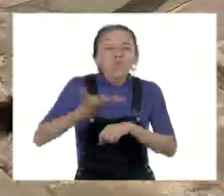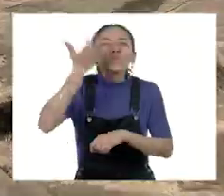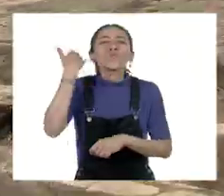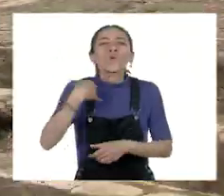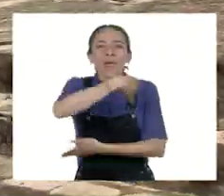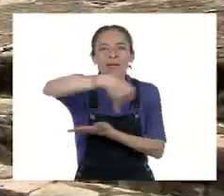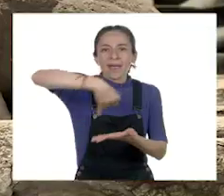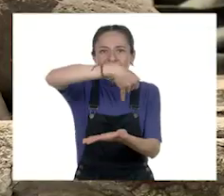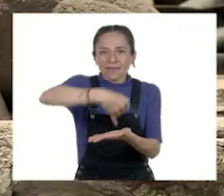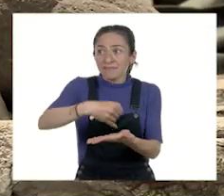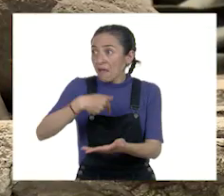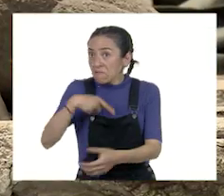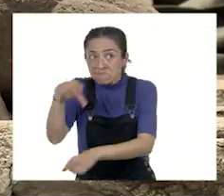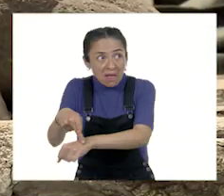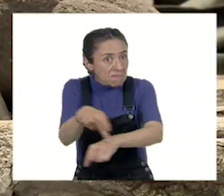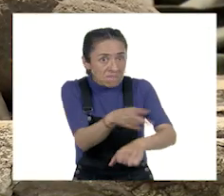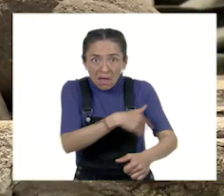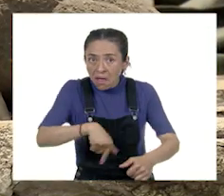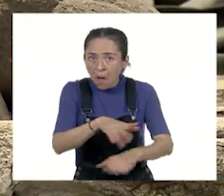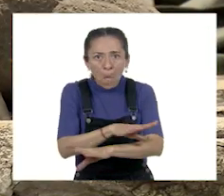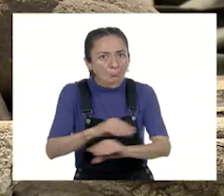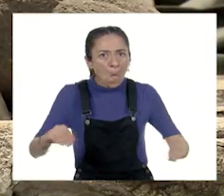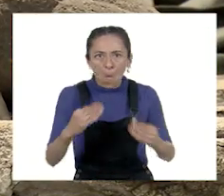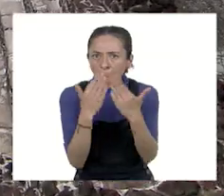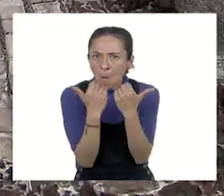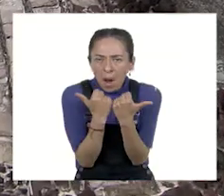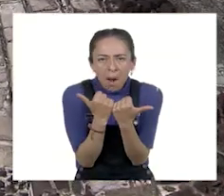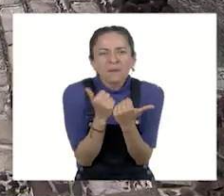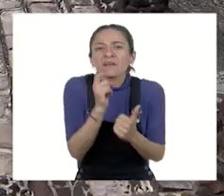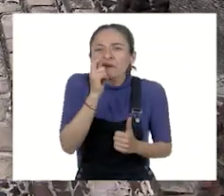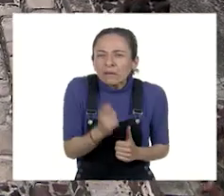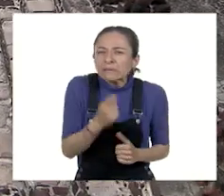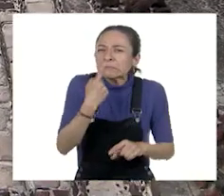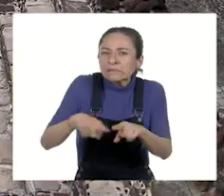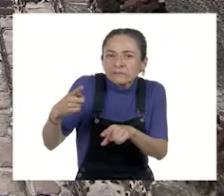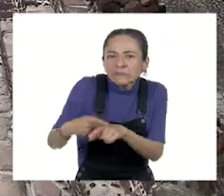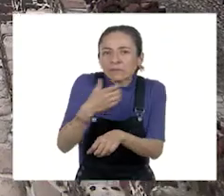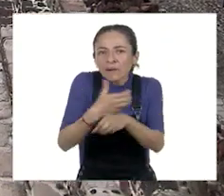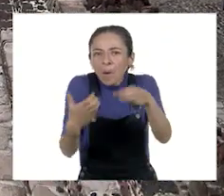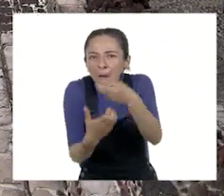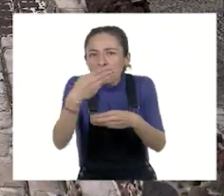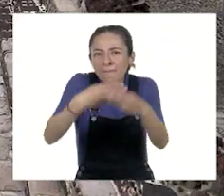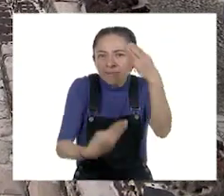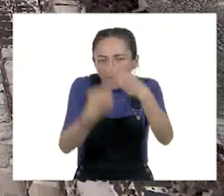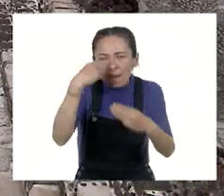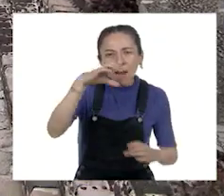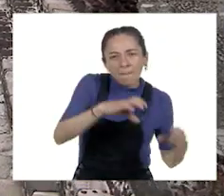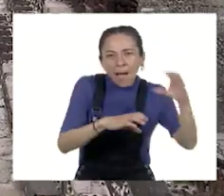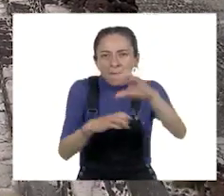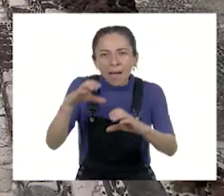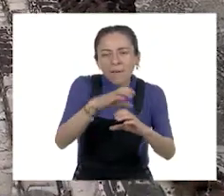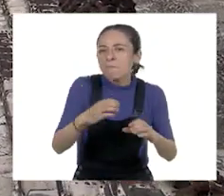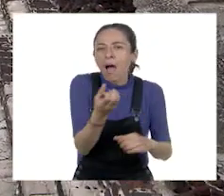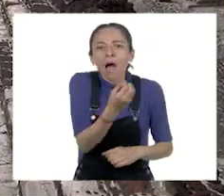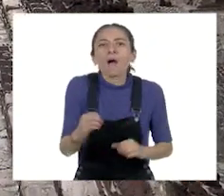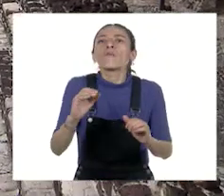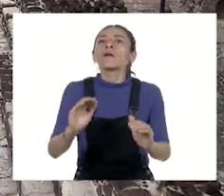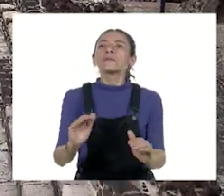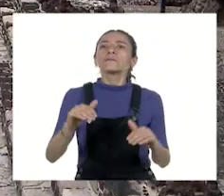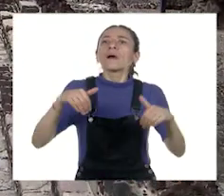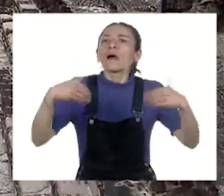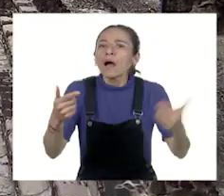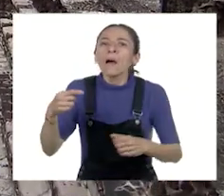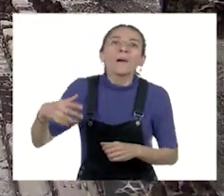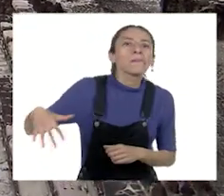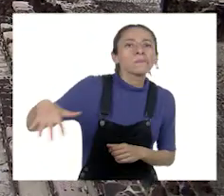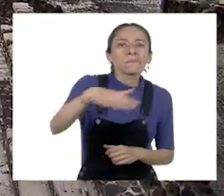zona no había piedra en absoluto. Todo el material de construcción, toda la piedra se tenía que traer de los alrededores, ¿no?